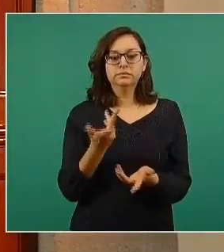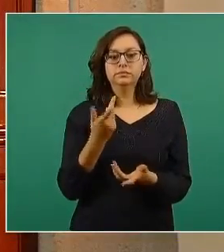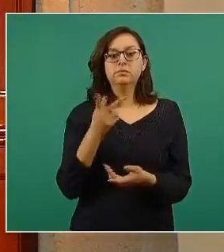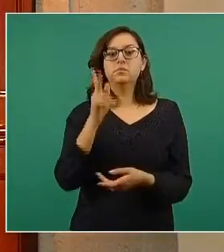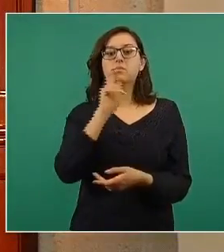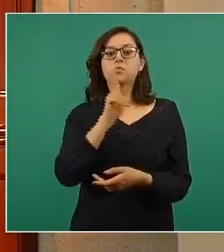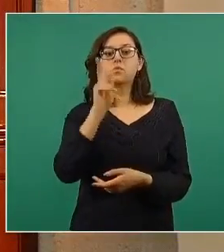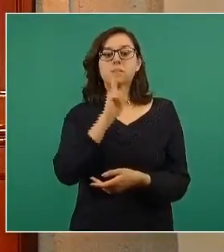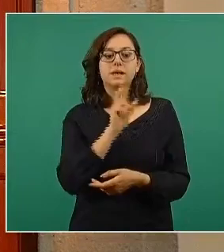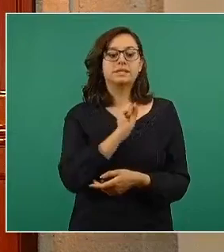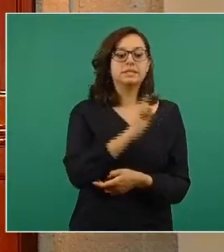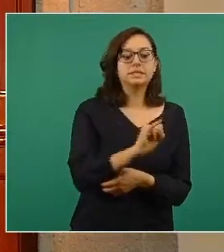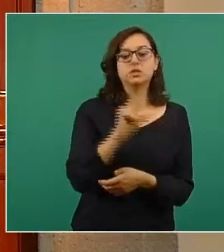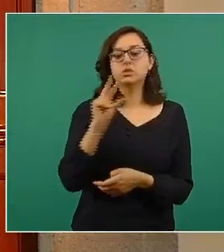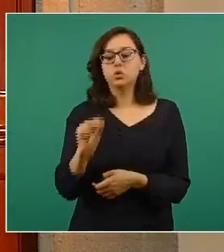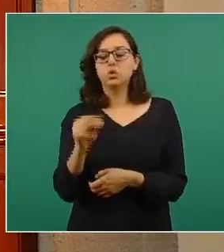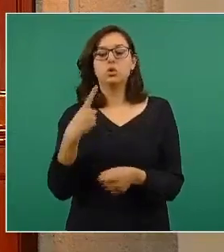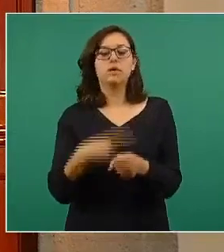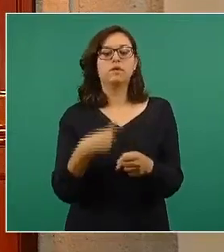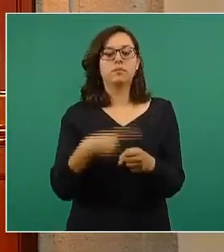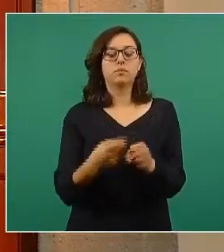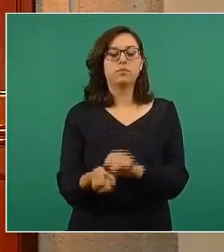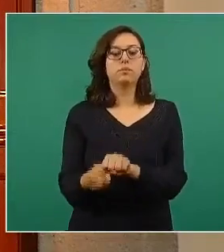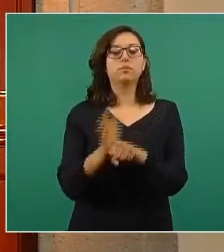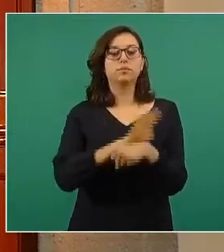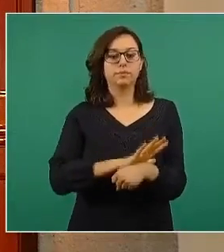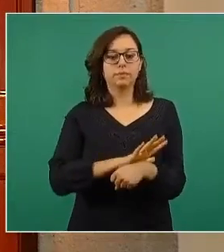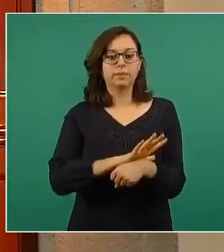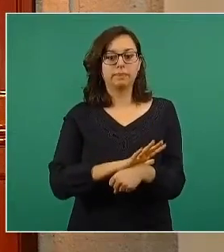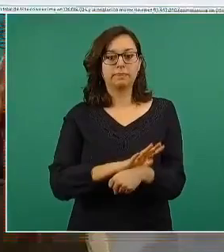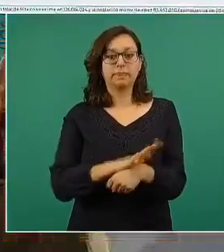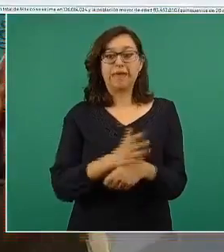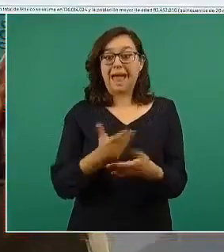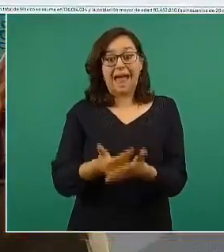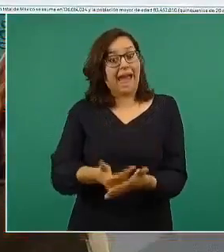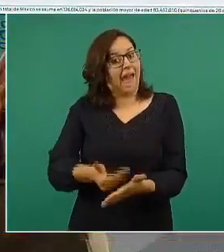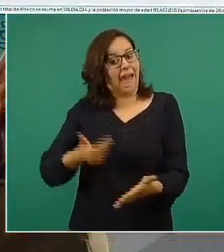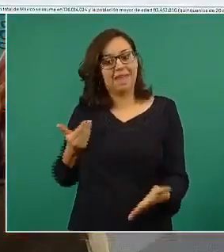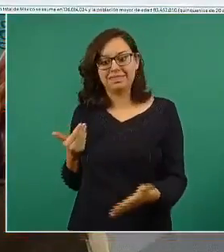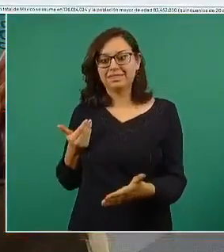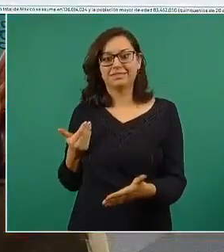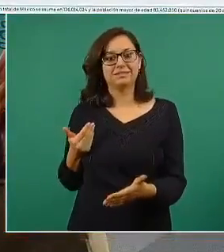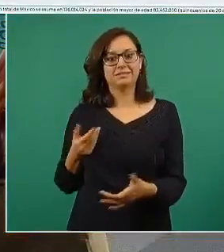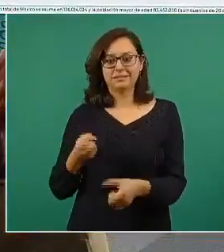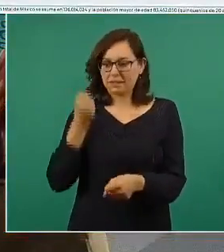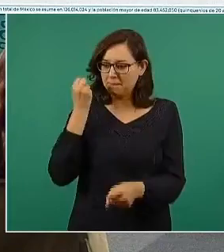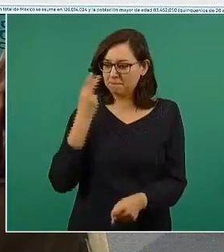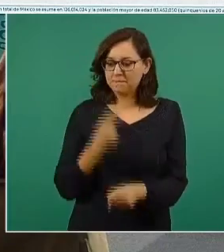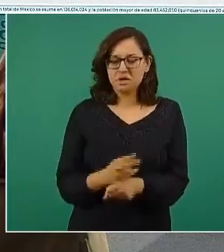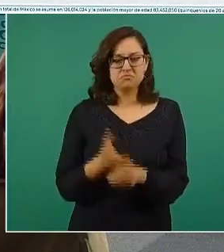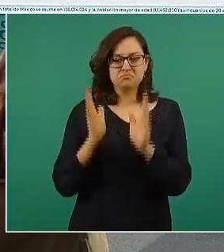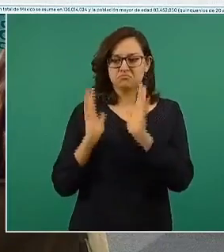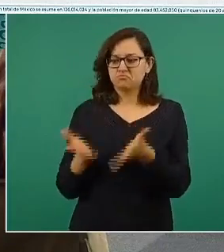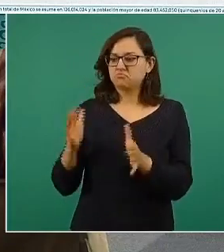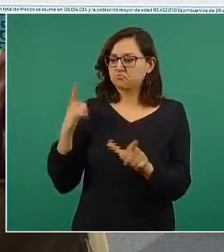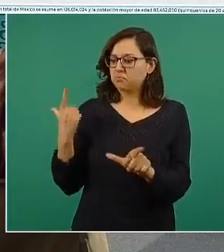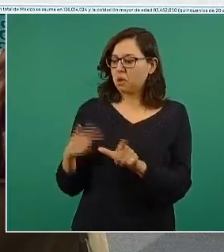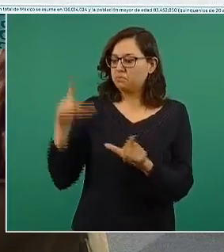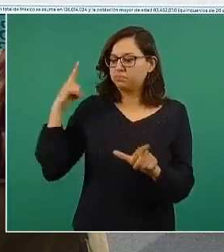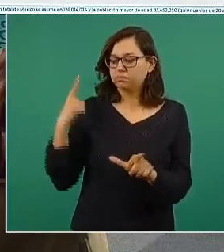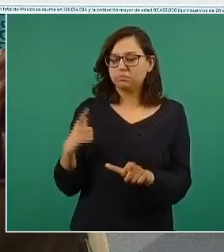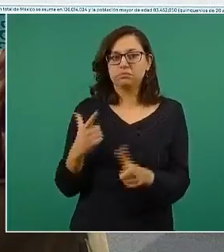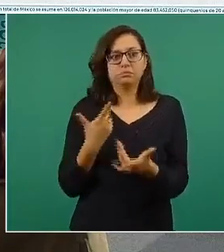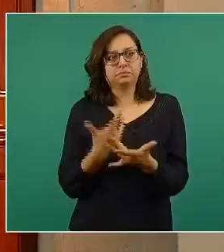para poder identificar la presencia del virus y por lo tanto estar listos para identificar el inicio de la fase 1, que en su momento